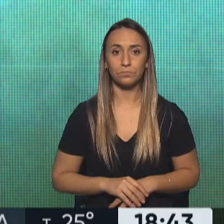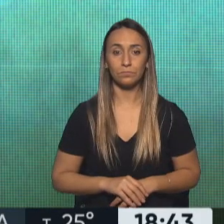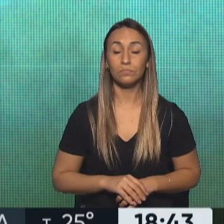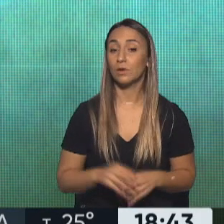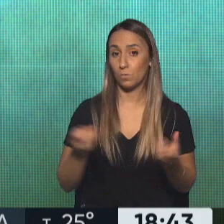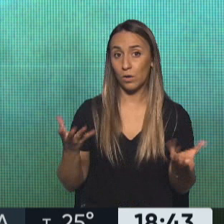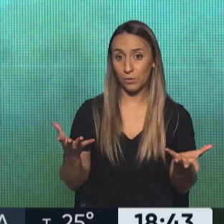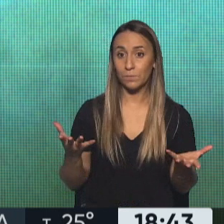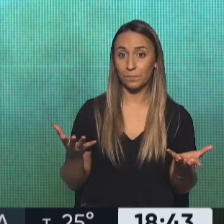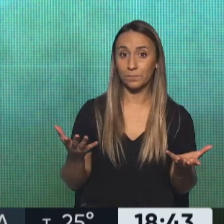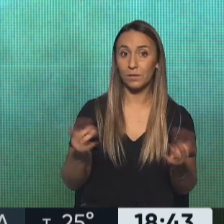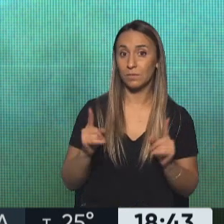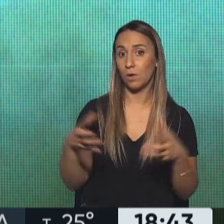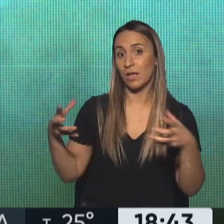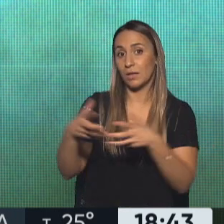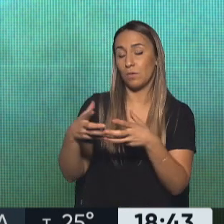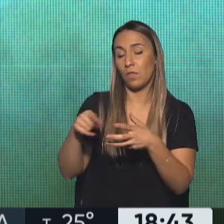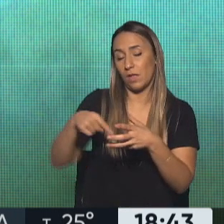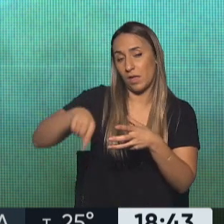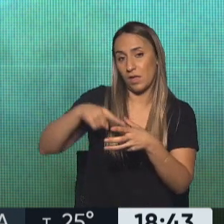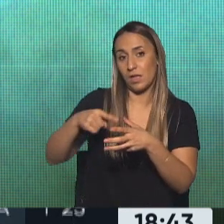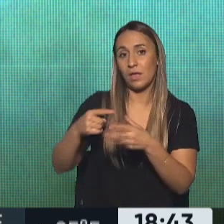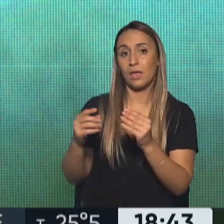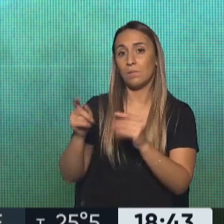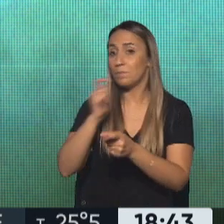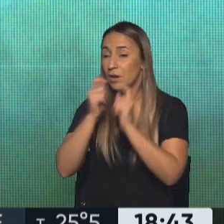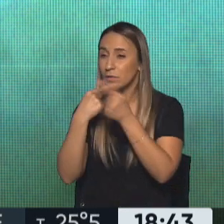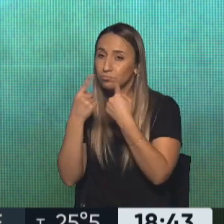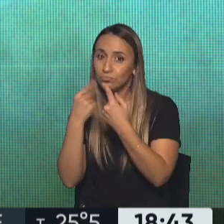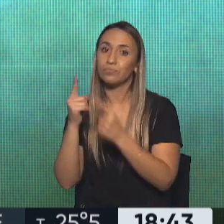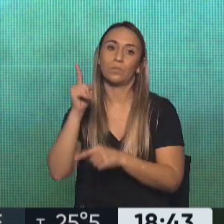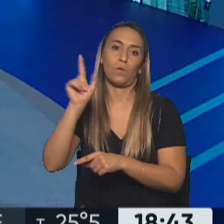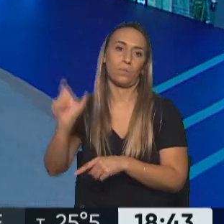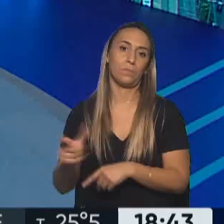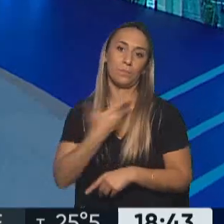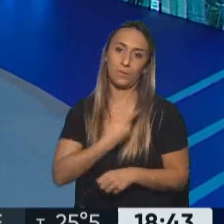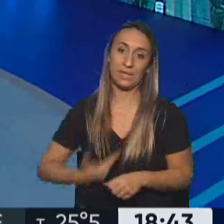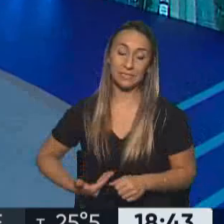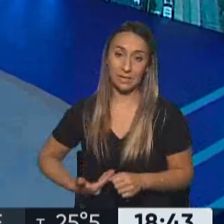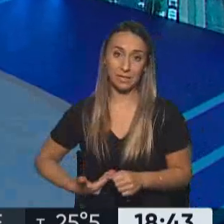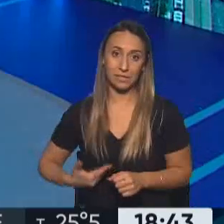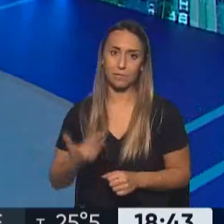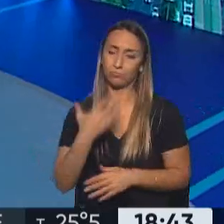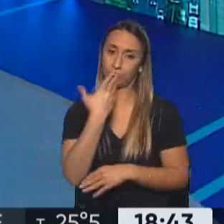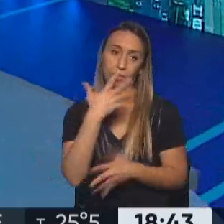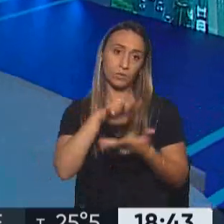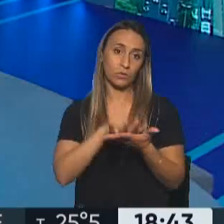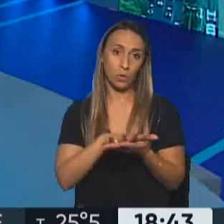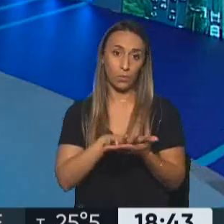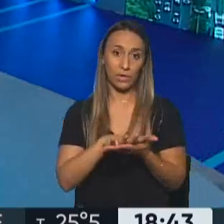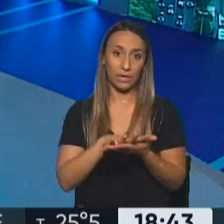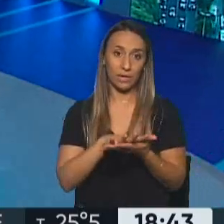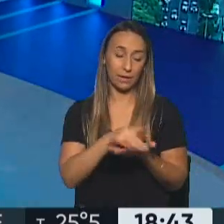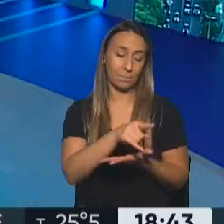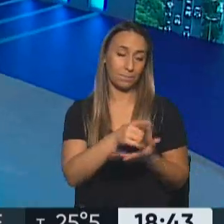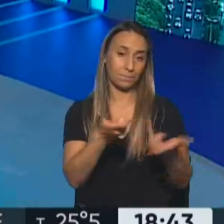Bueno, el trabajo de los enviados de la televisión pública en Chile, obteniendo en este caso la palabra del presidente, hablando de lo que ocurrió